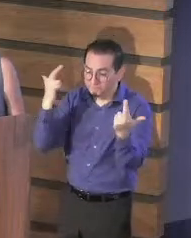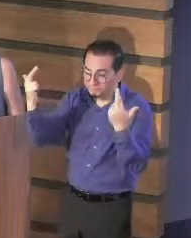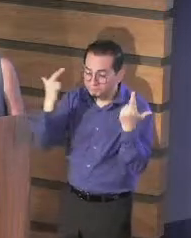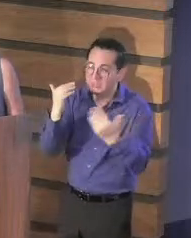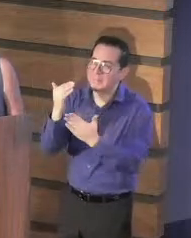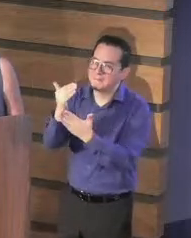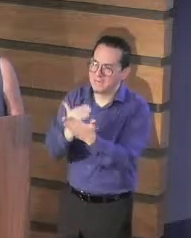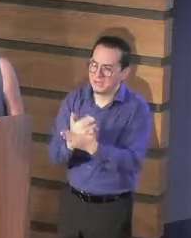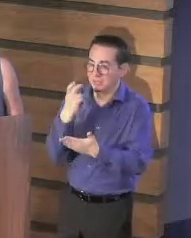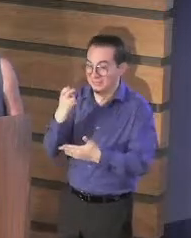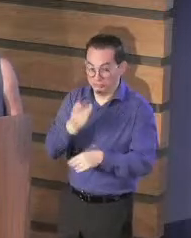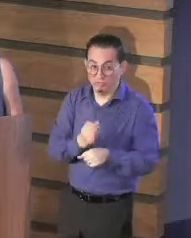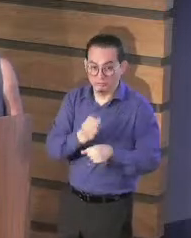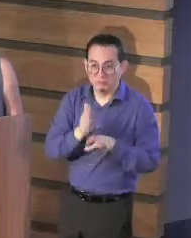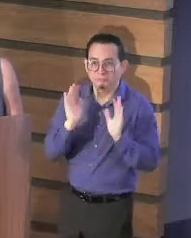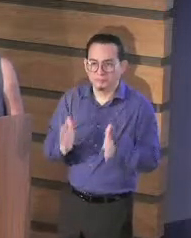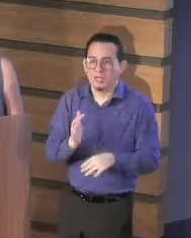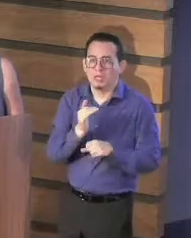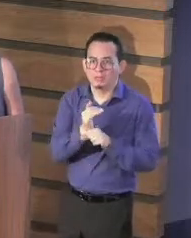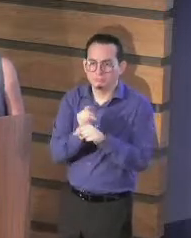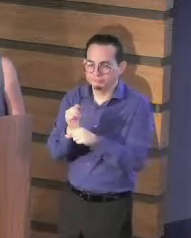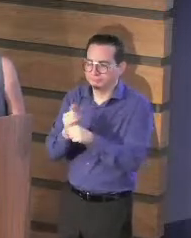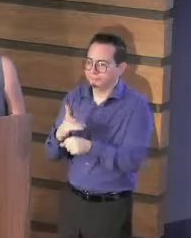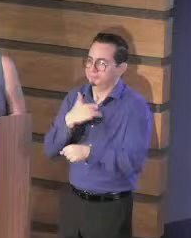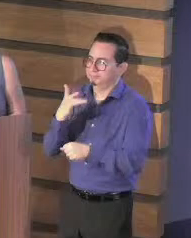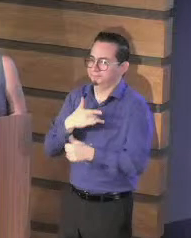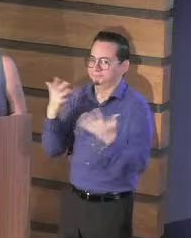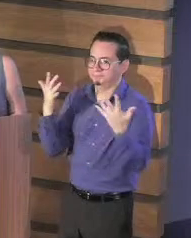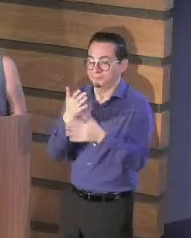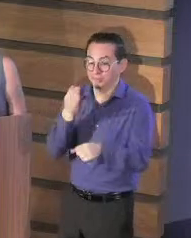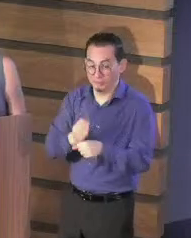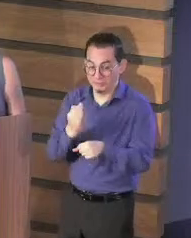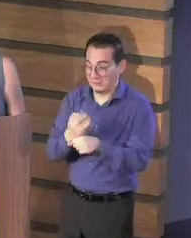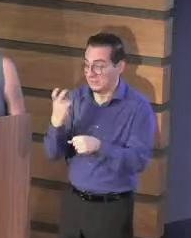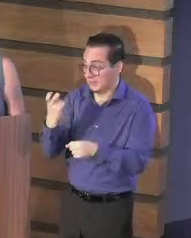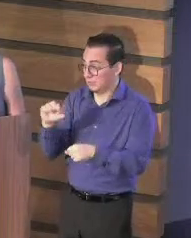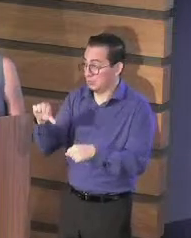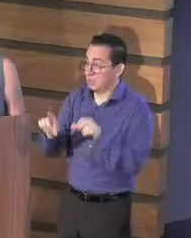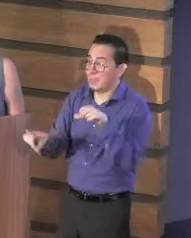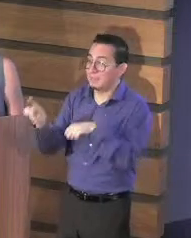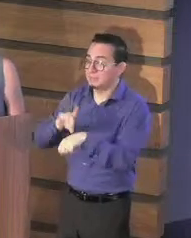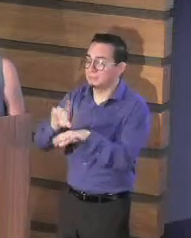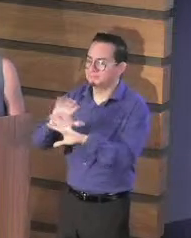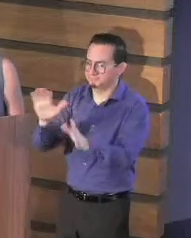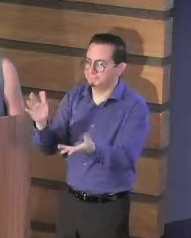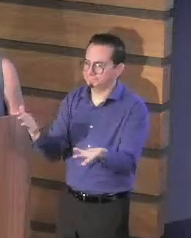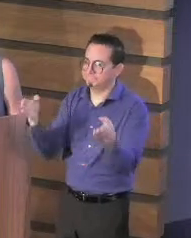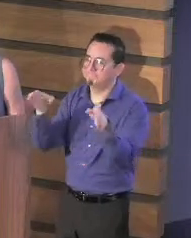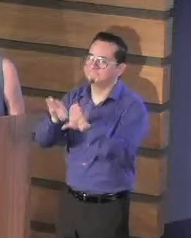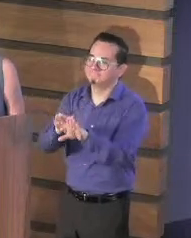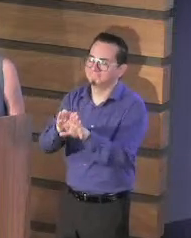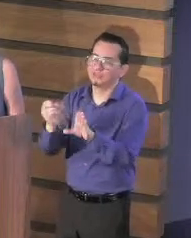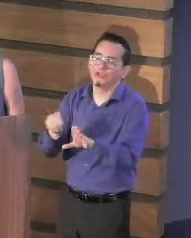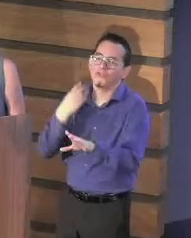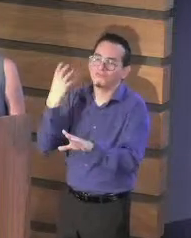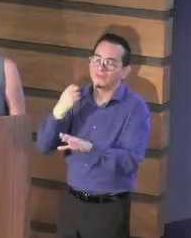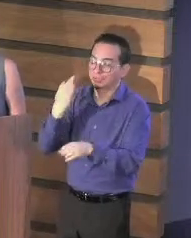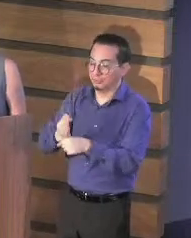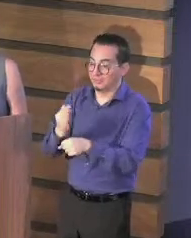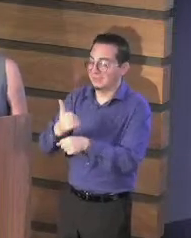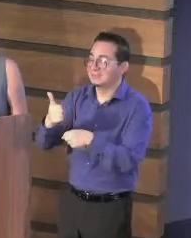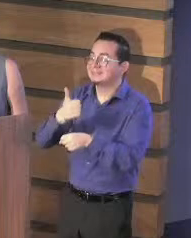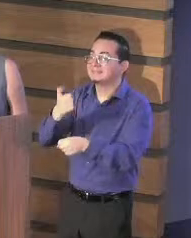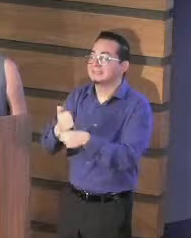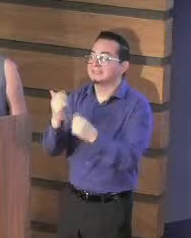este estudio que nos proporciona pues, nos deja muchas pistas. Con esto damos por concluida el ciclo de conferencias de este sexto